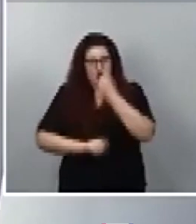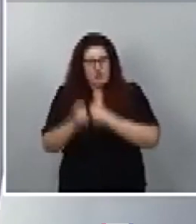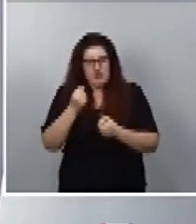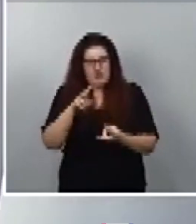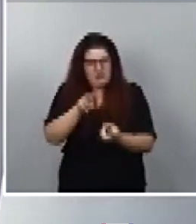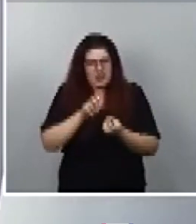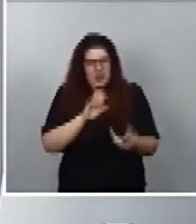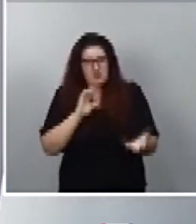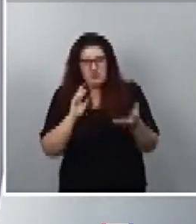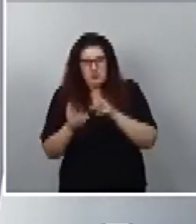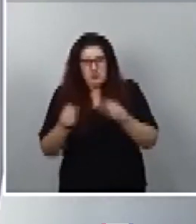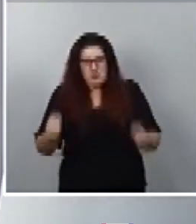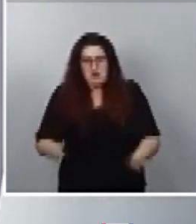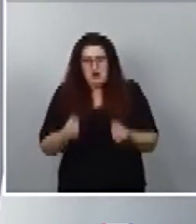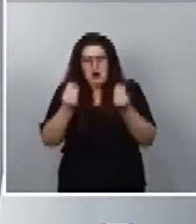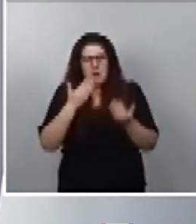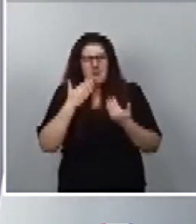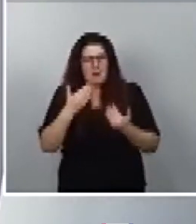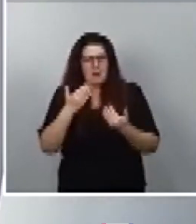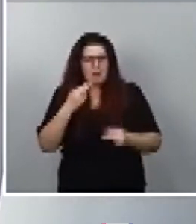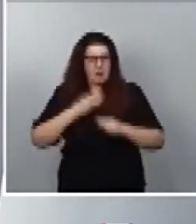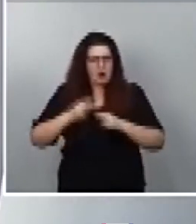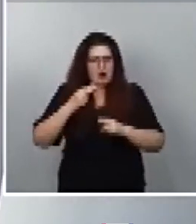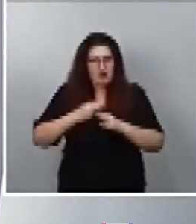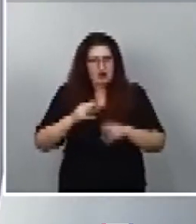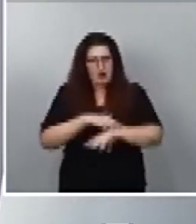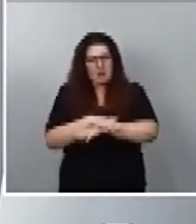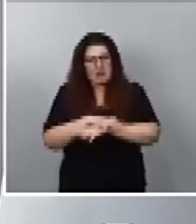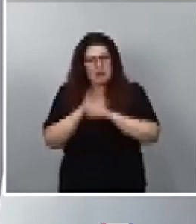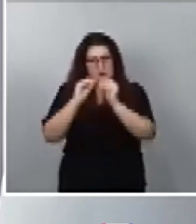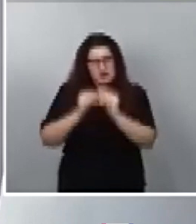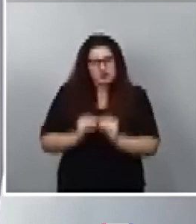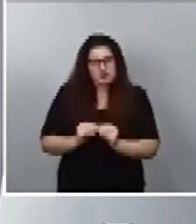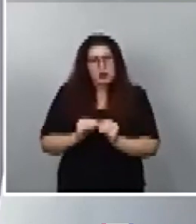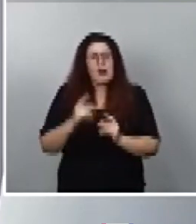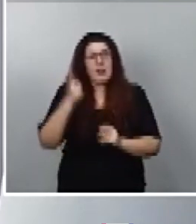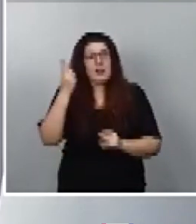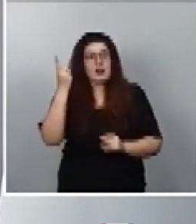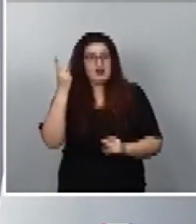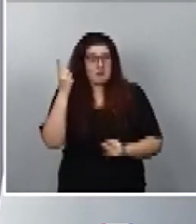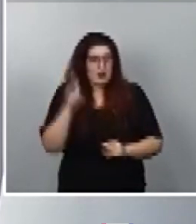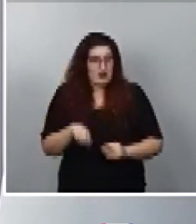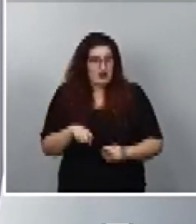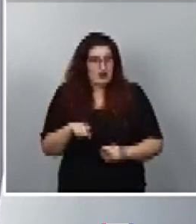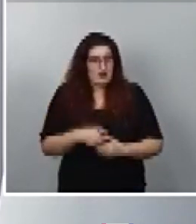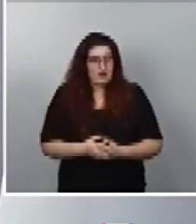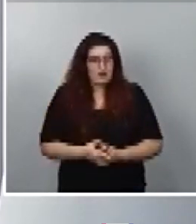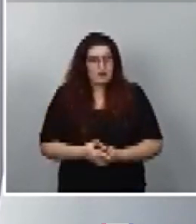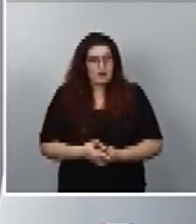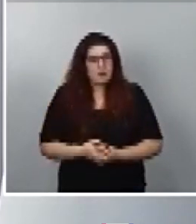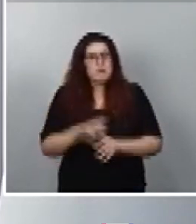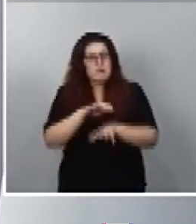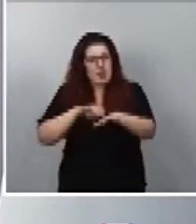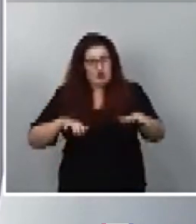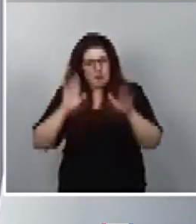fiscal de España gracias a esas políticas que ha desarrollado este gobierno también concertada gran parte de ella en el